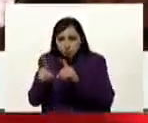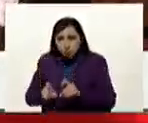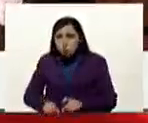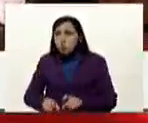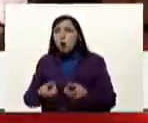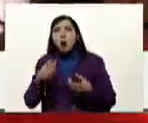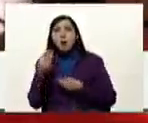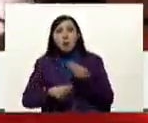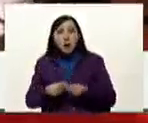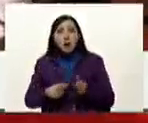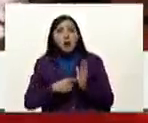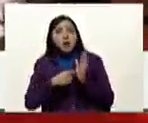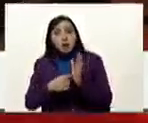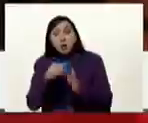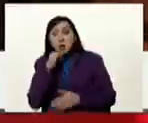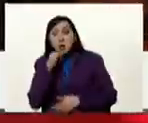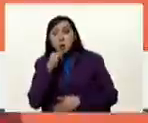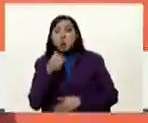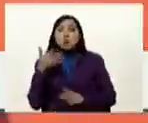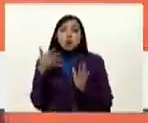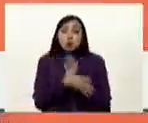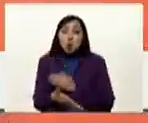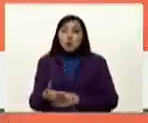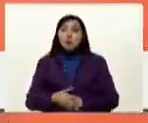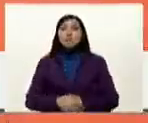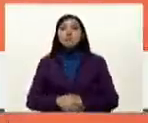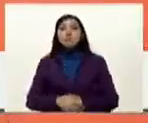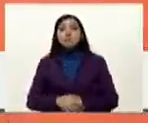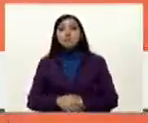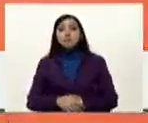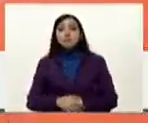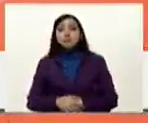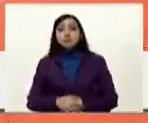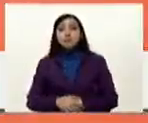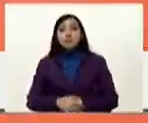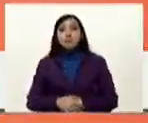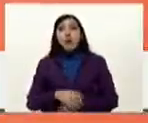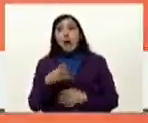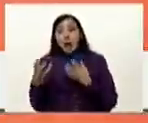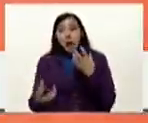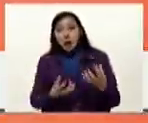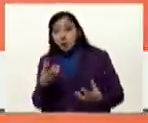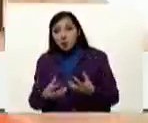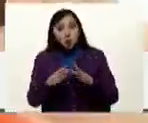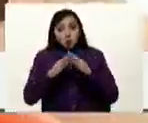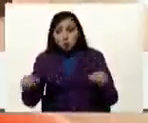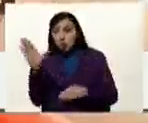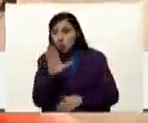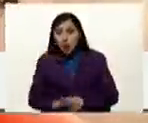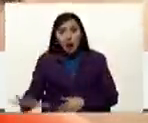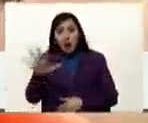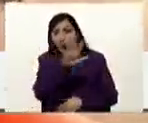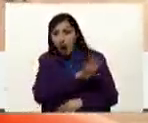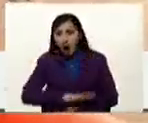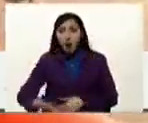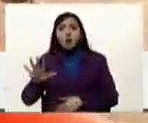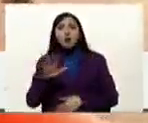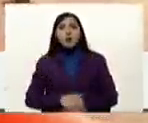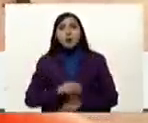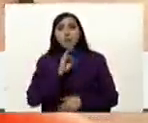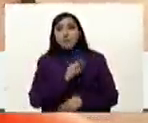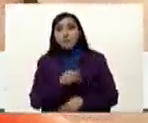señalar que también se encuentra en esta parroquia lo que es el PAI, al igual que todo Distrito Capital, que es el Programa Ampliado